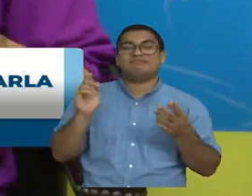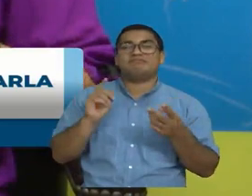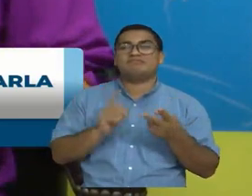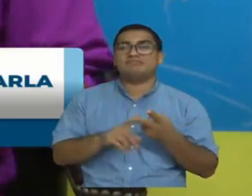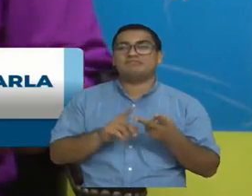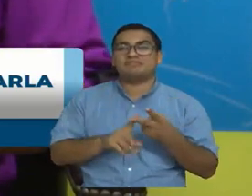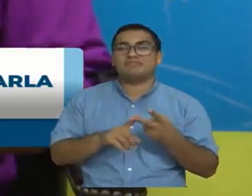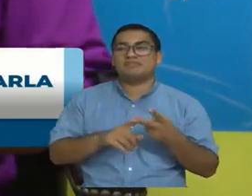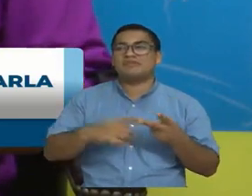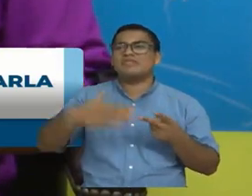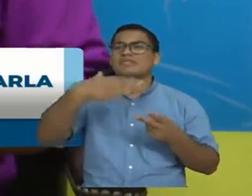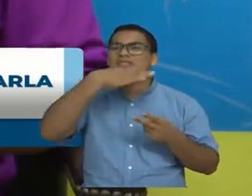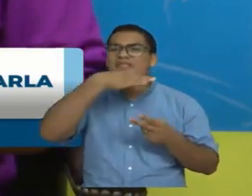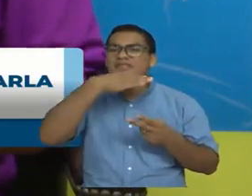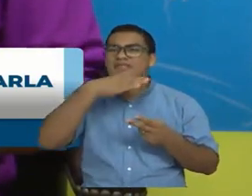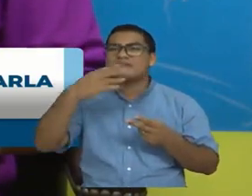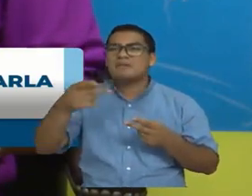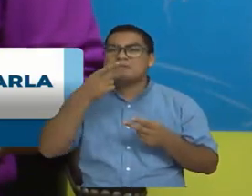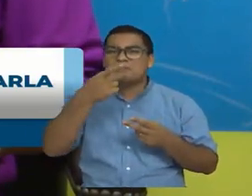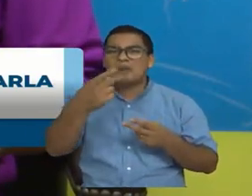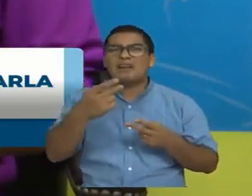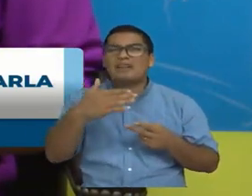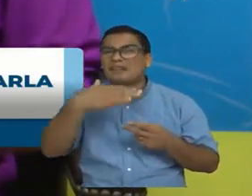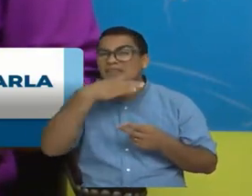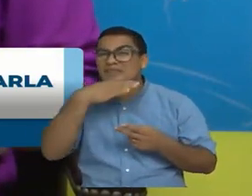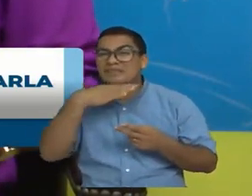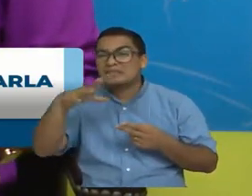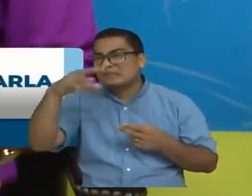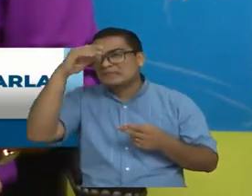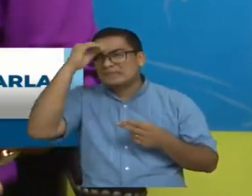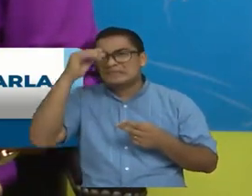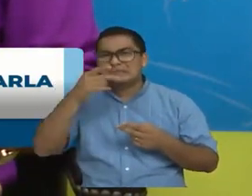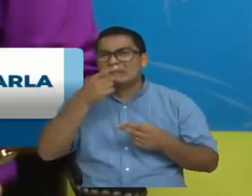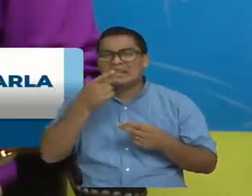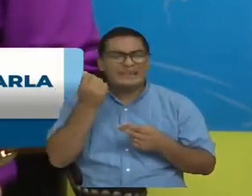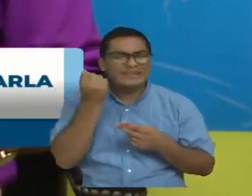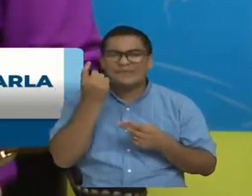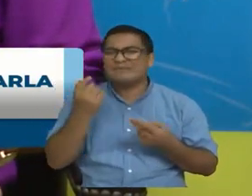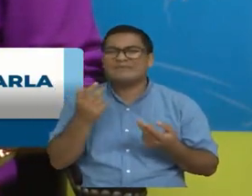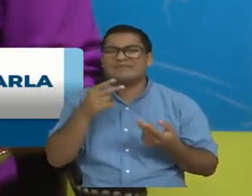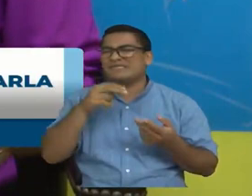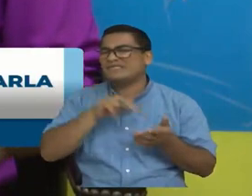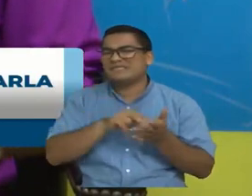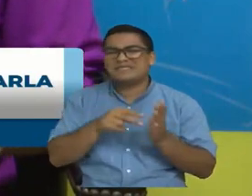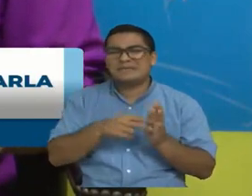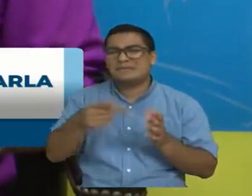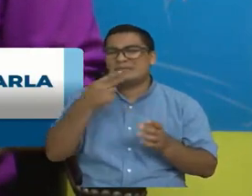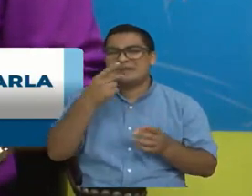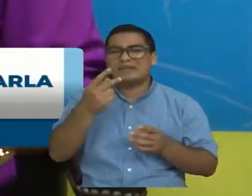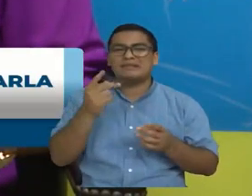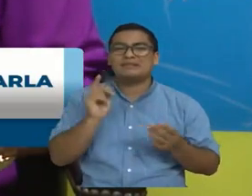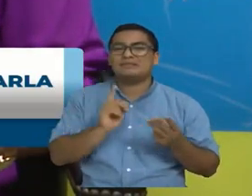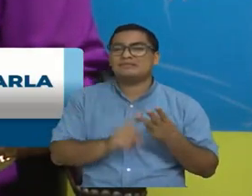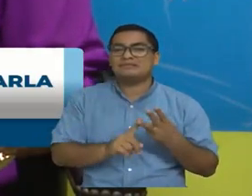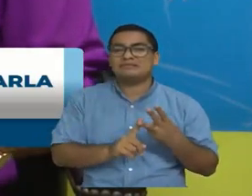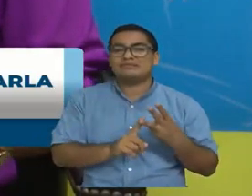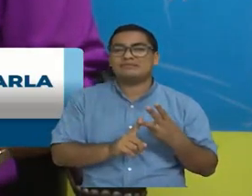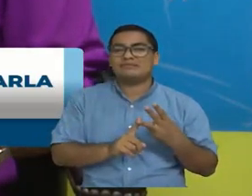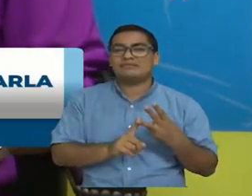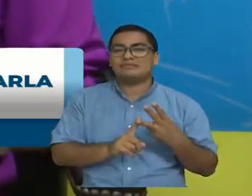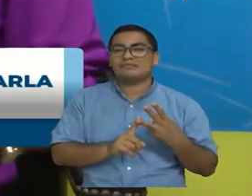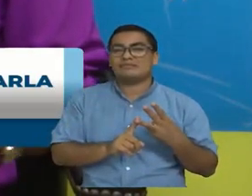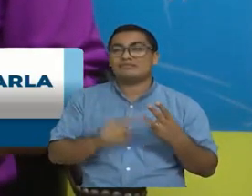les cuesta aprender palabras difíciles o que no se pronuncian con mucha frecuencia, se les hace